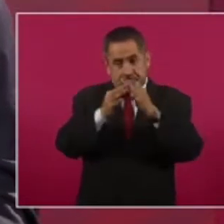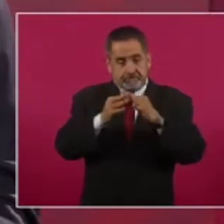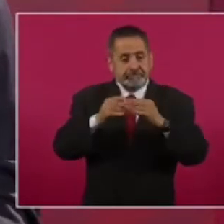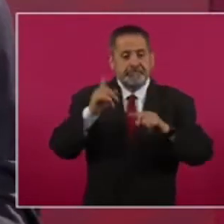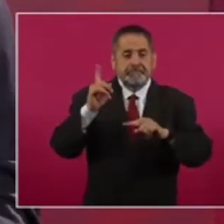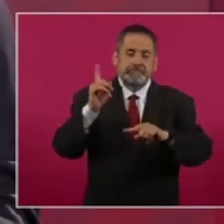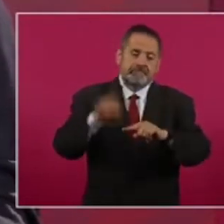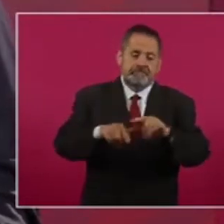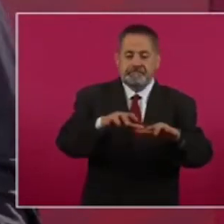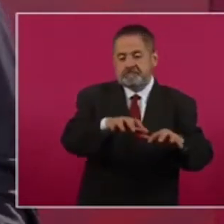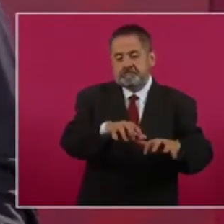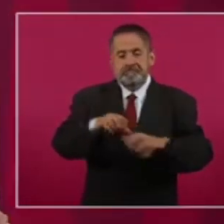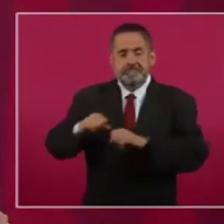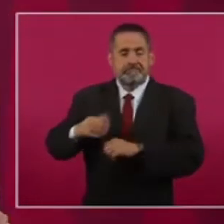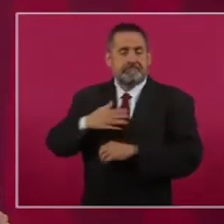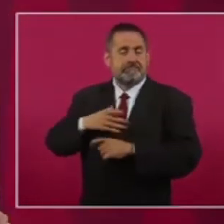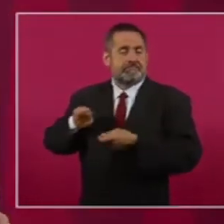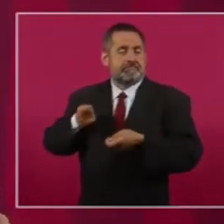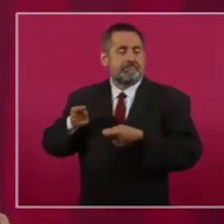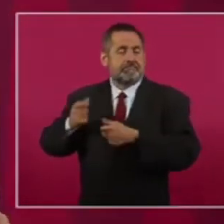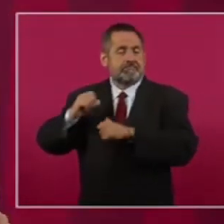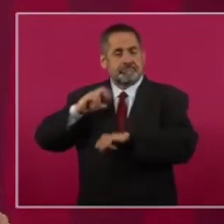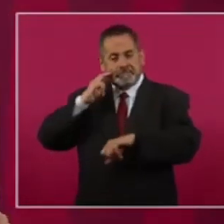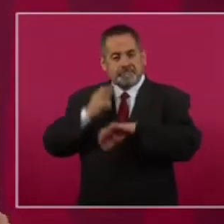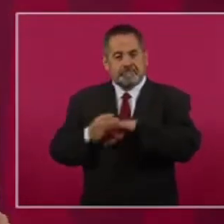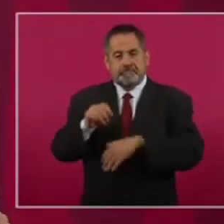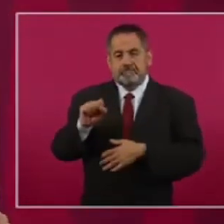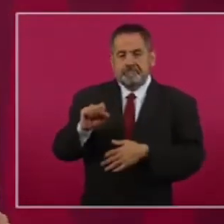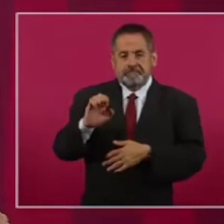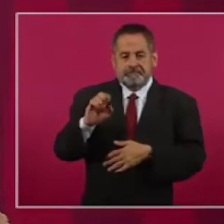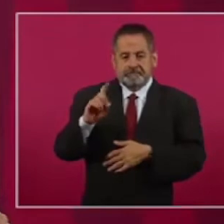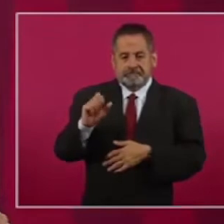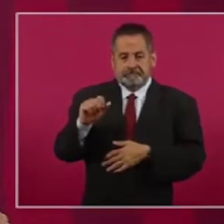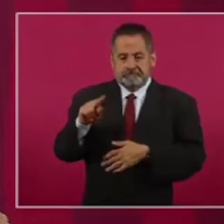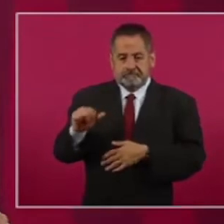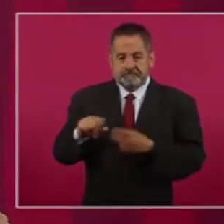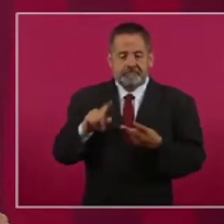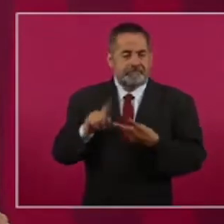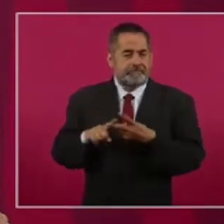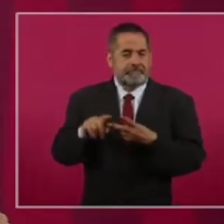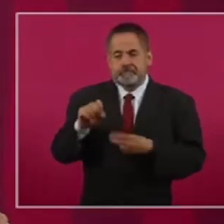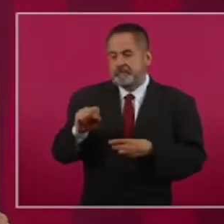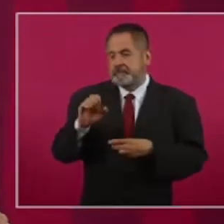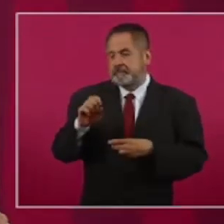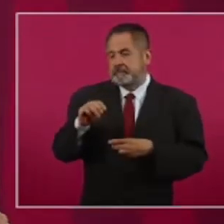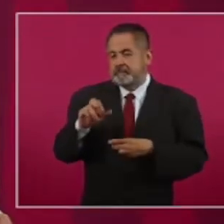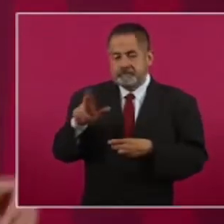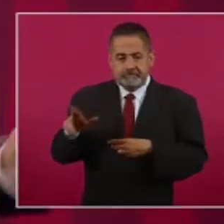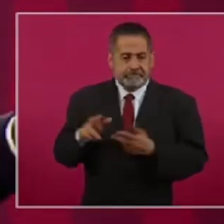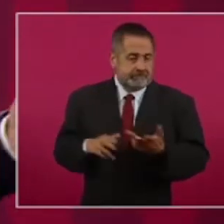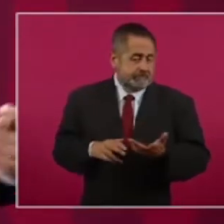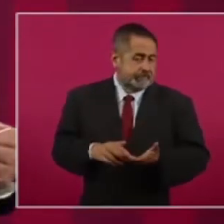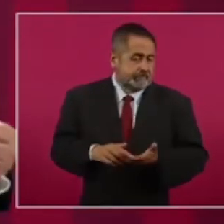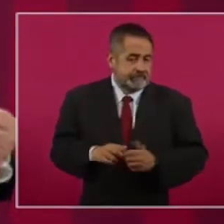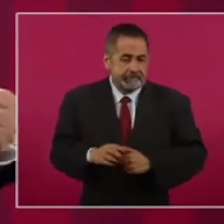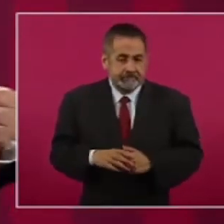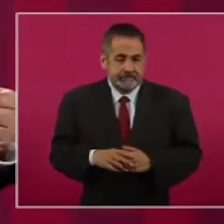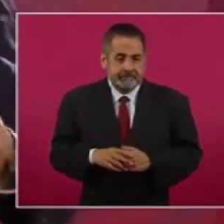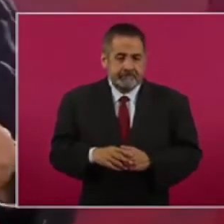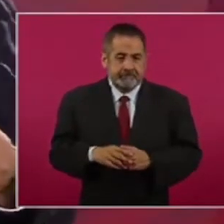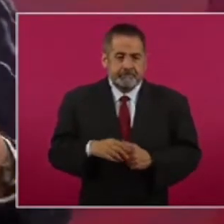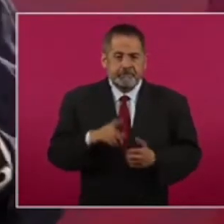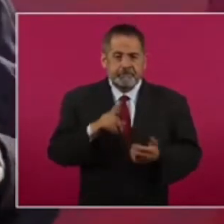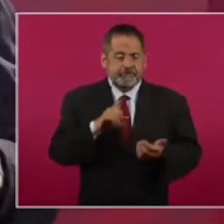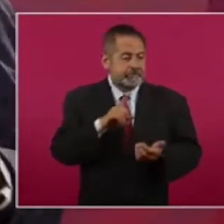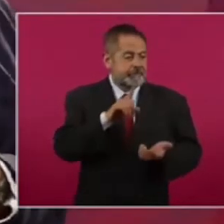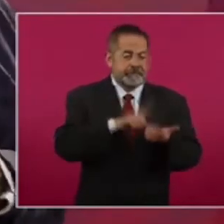operadas, manejadas por la Secretaría de la Defensa y por la Secretaría de Marina. Entonces, siempre